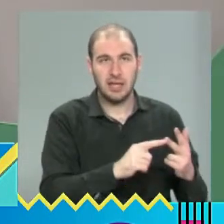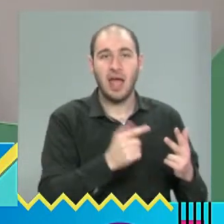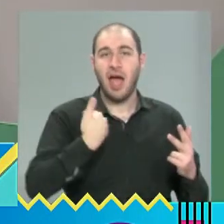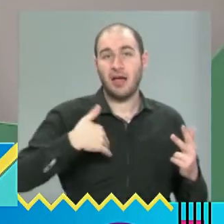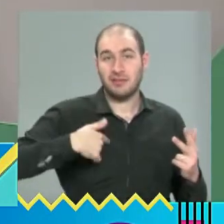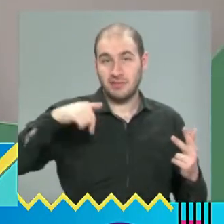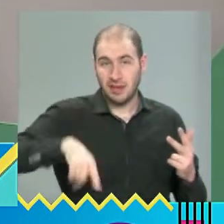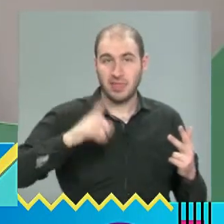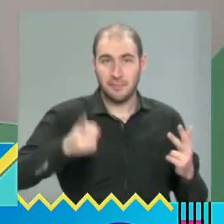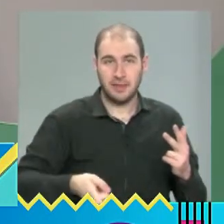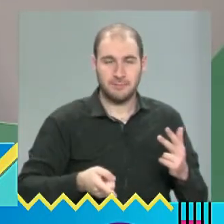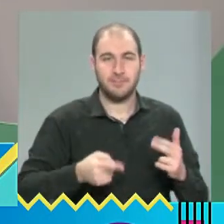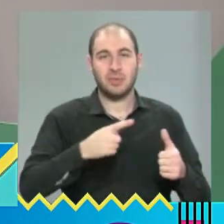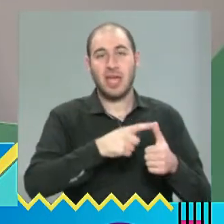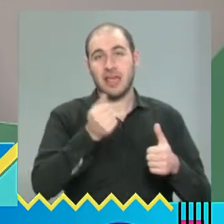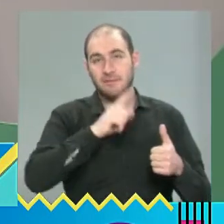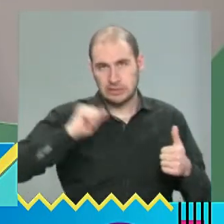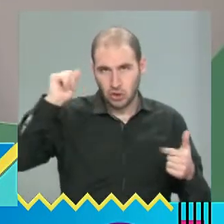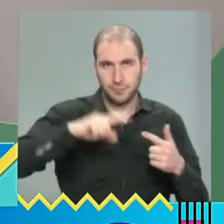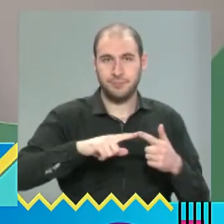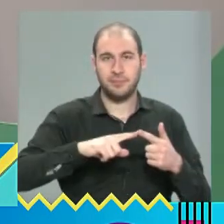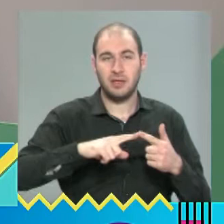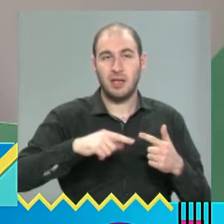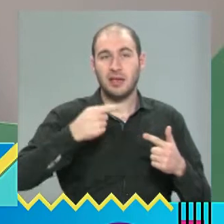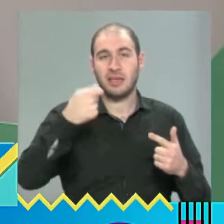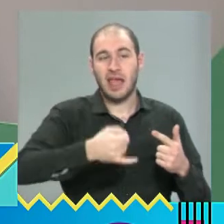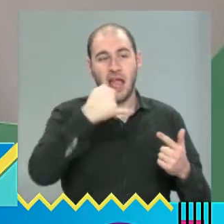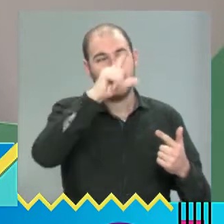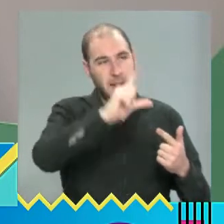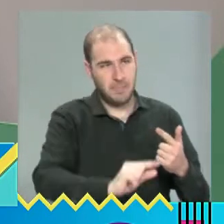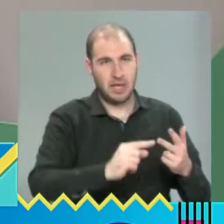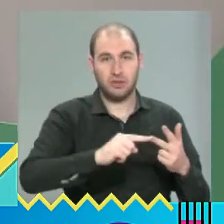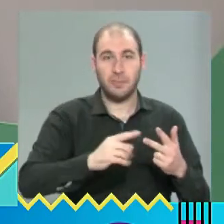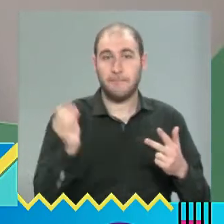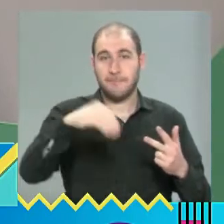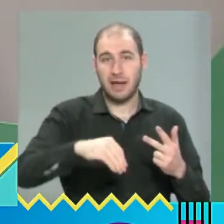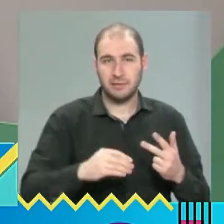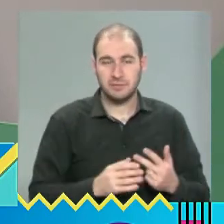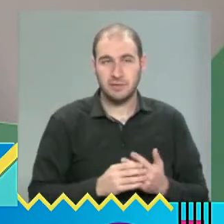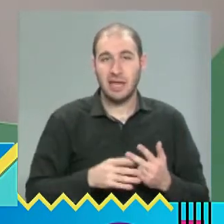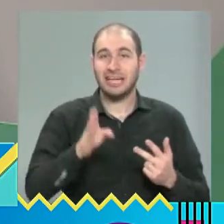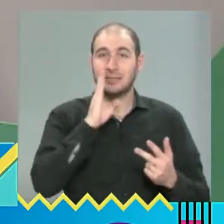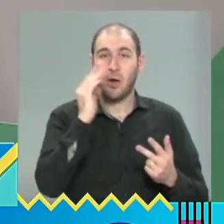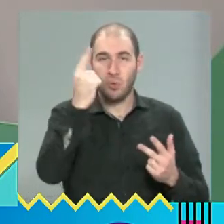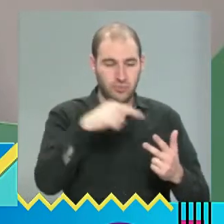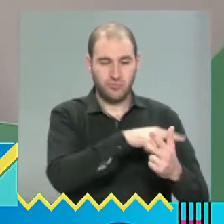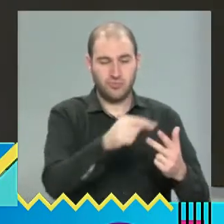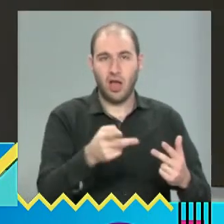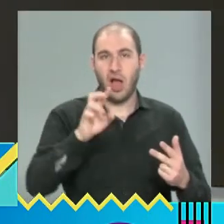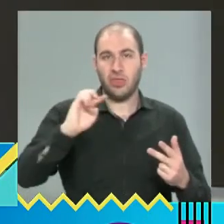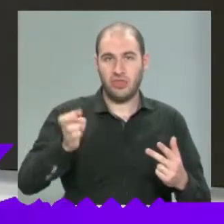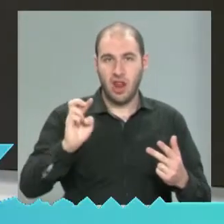en Argentina. Entonces tenemos la inflación, que queremos pagar menos tasa de interés, y lo de Estados Unidos hace que el